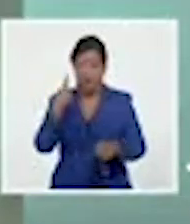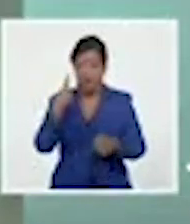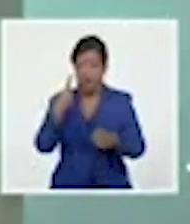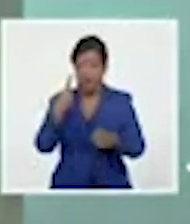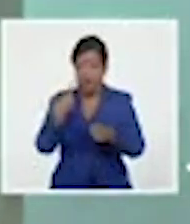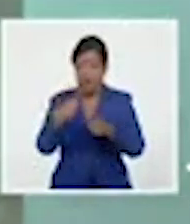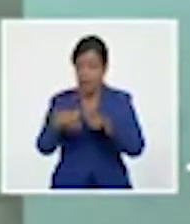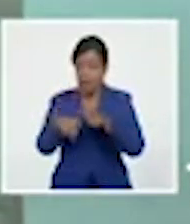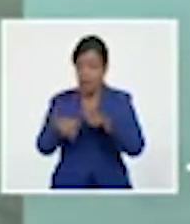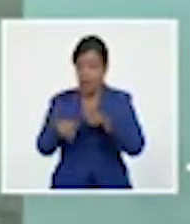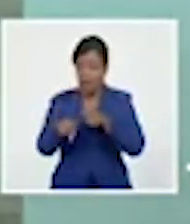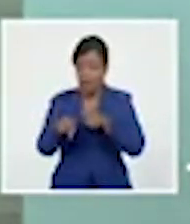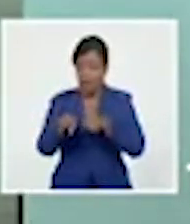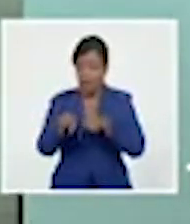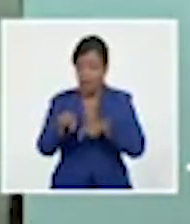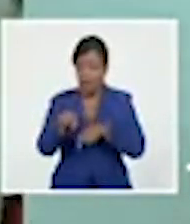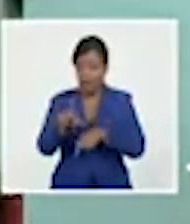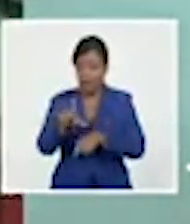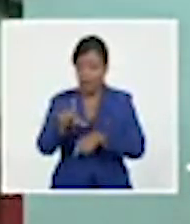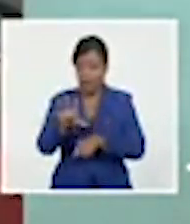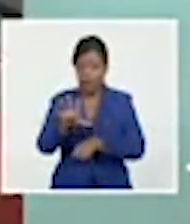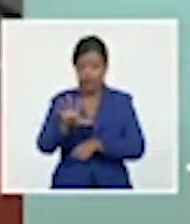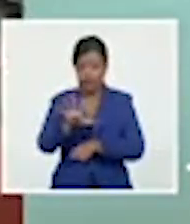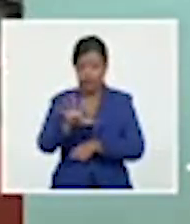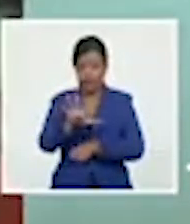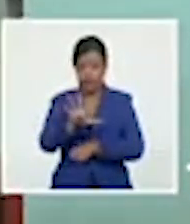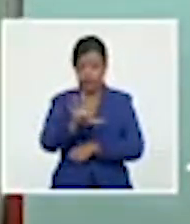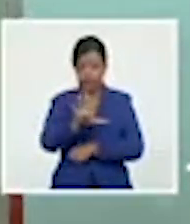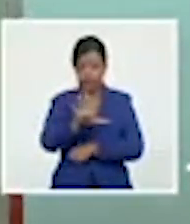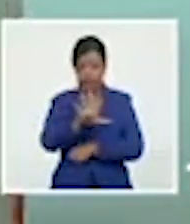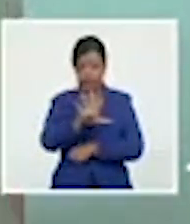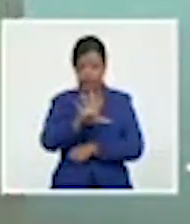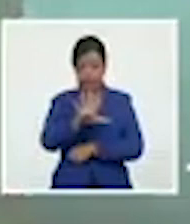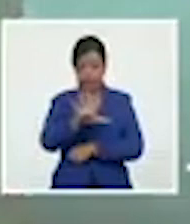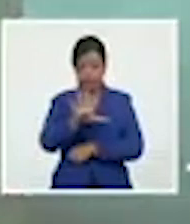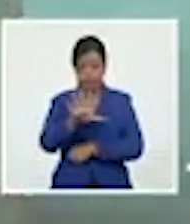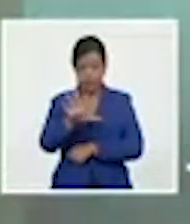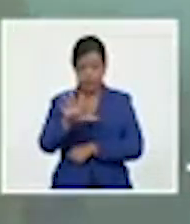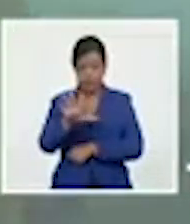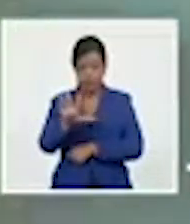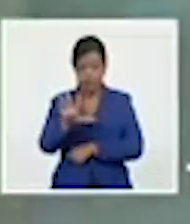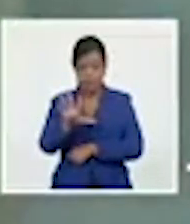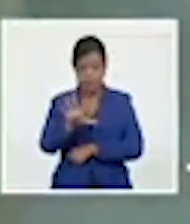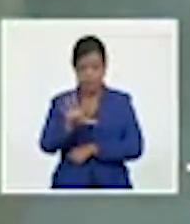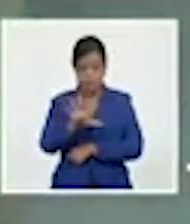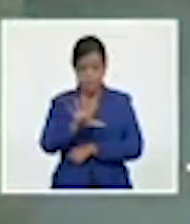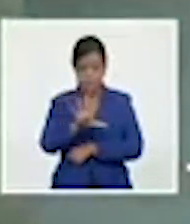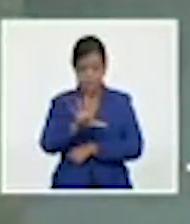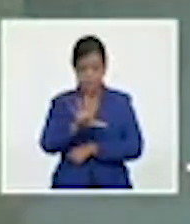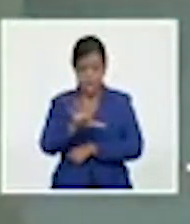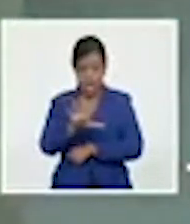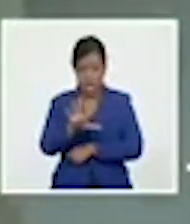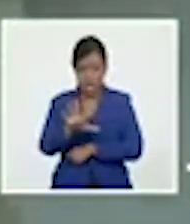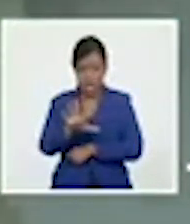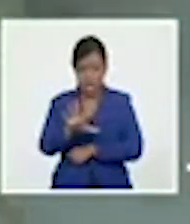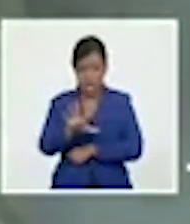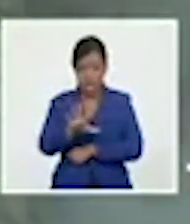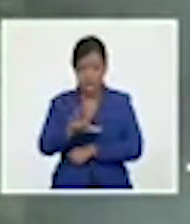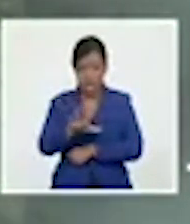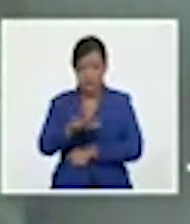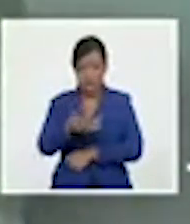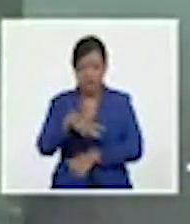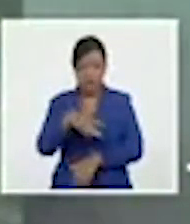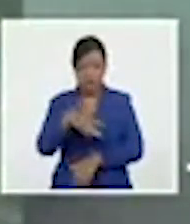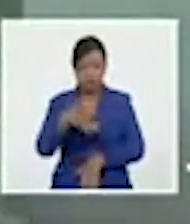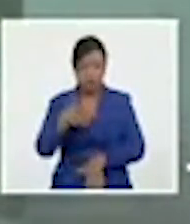Cuba baja a un paciente de una ambulancia de esta manera y luego lo traslada por todo el